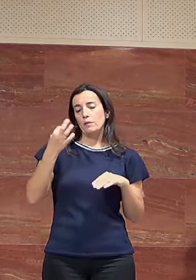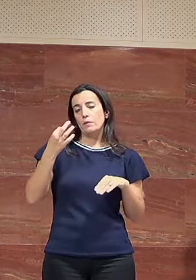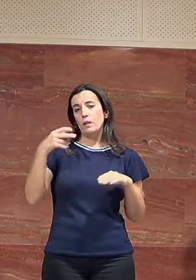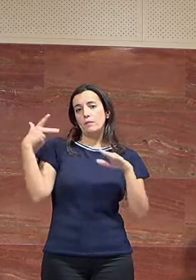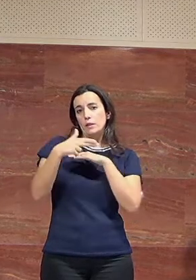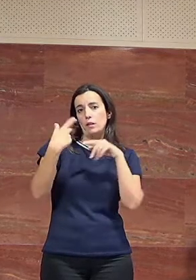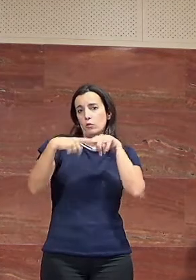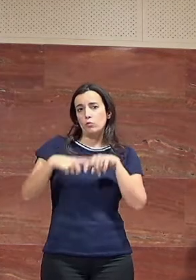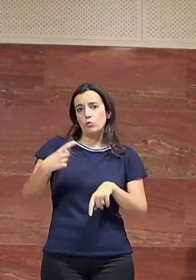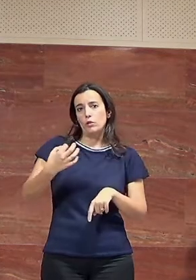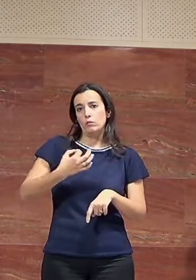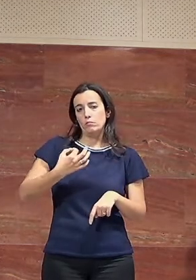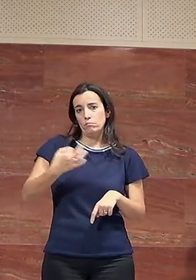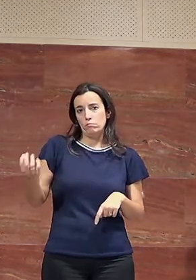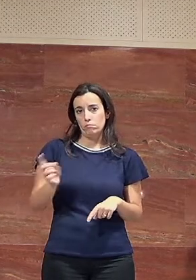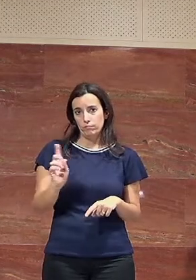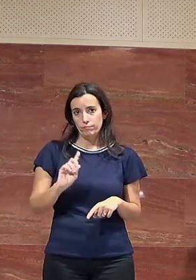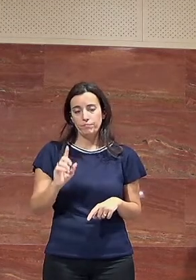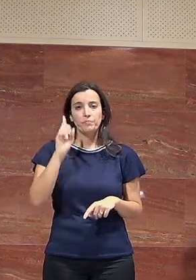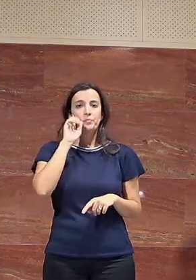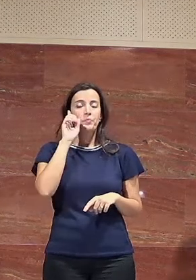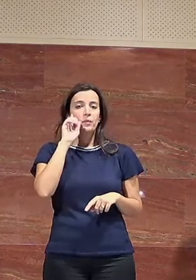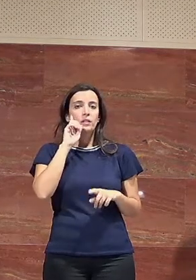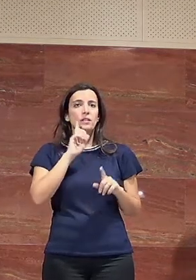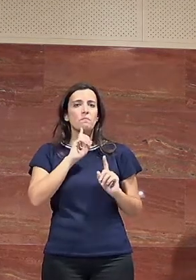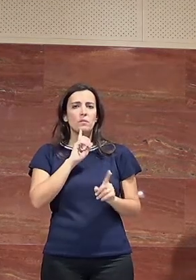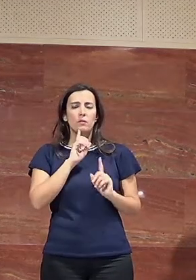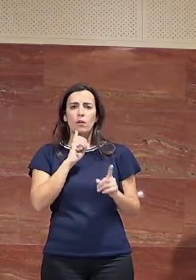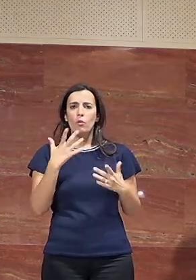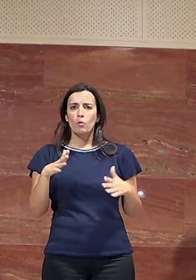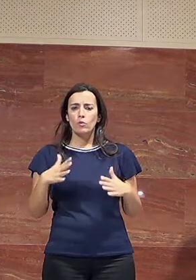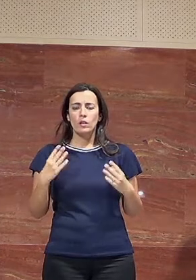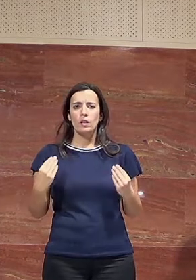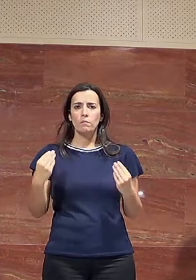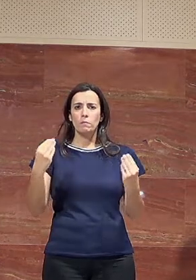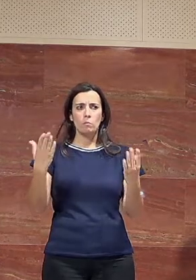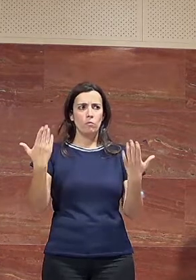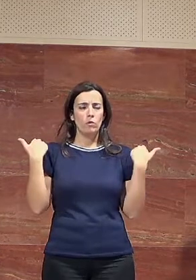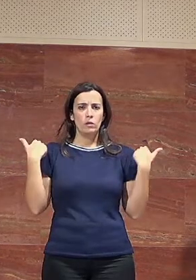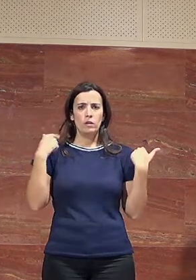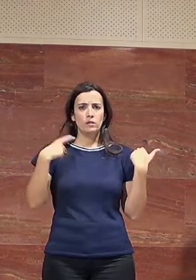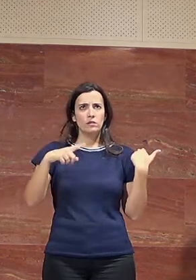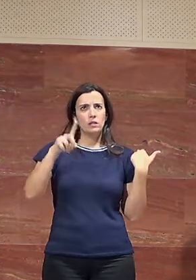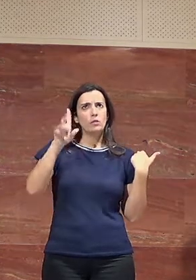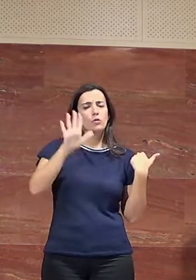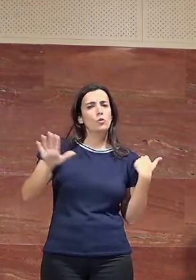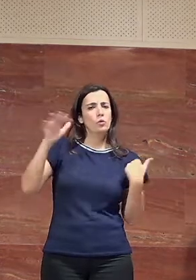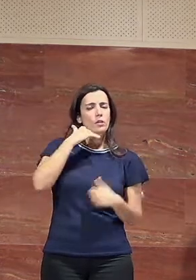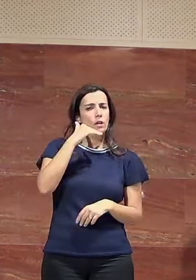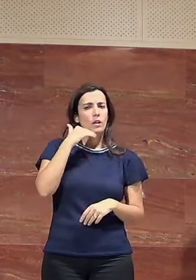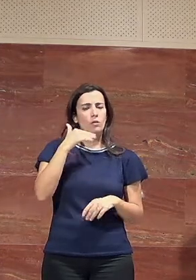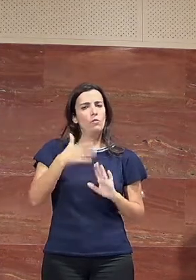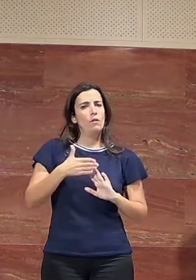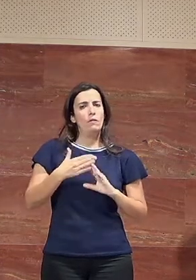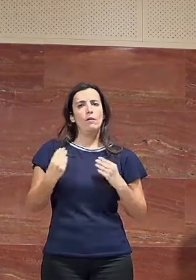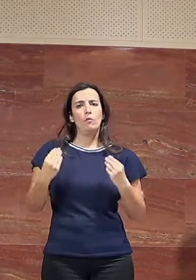¿no? Entonces, no sé si hay un movimiento, no sé si es en Bilbao, que han eliminado los volardos. Sé que en alguna ciudad del norte me parece que hay un movimiento tendente a que debe